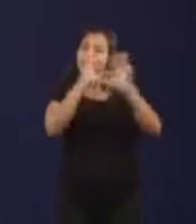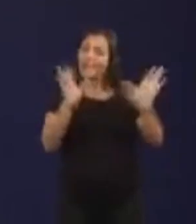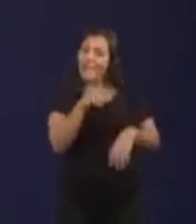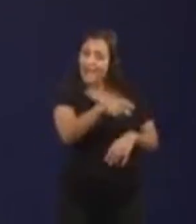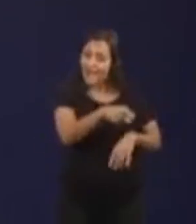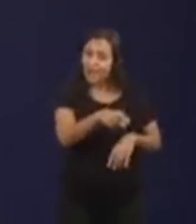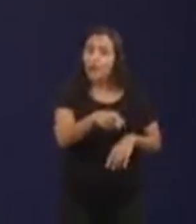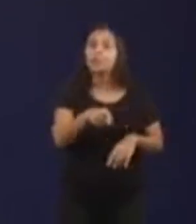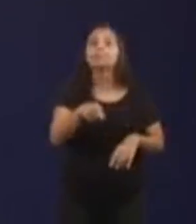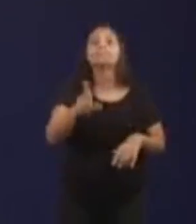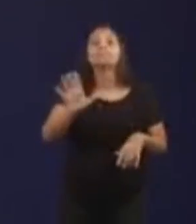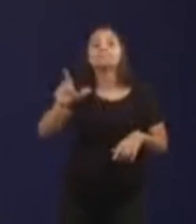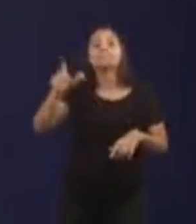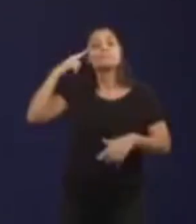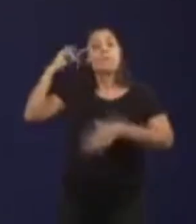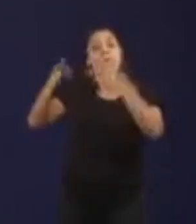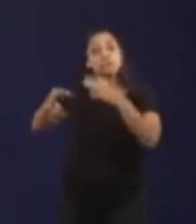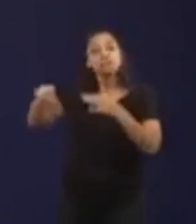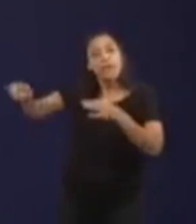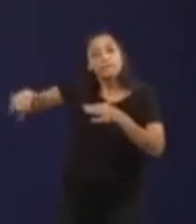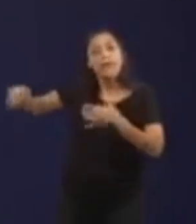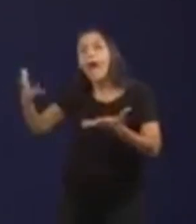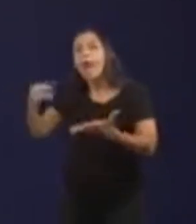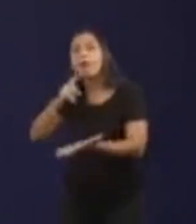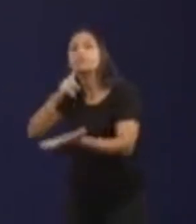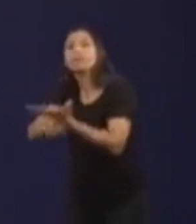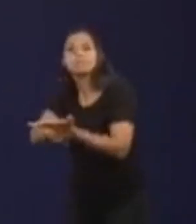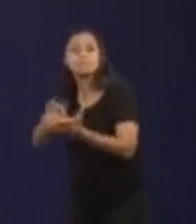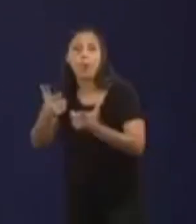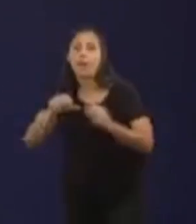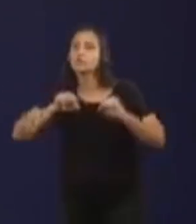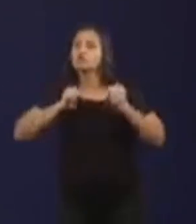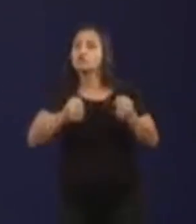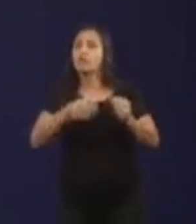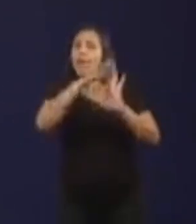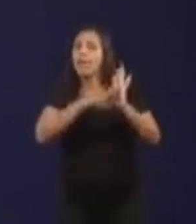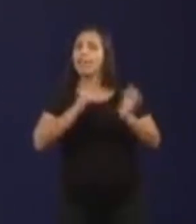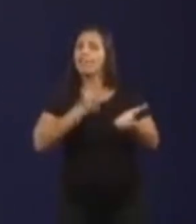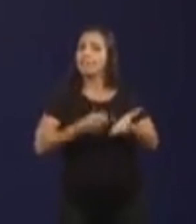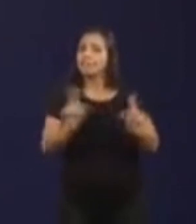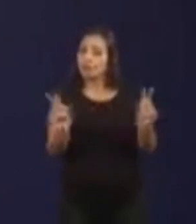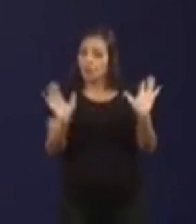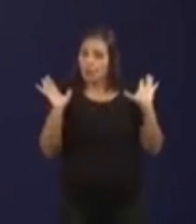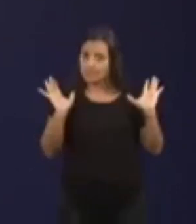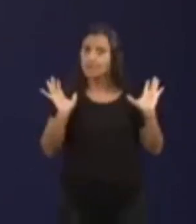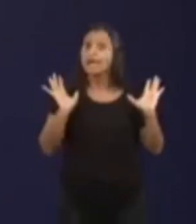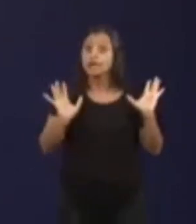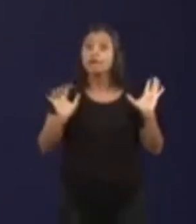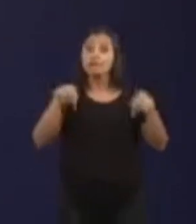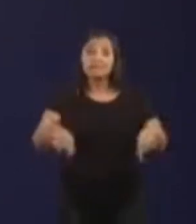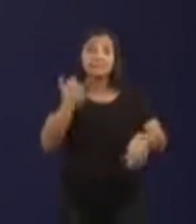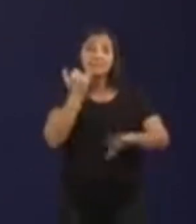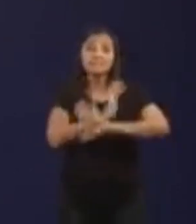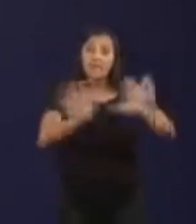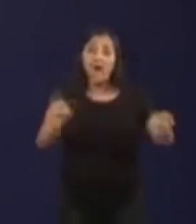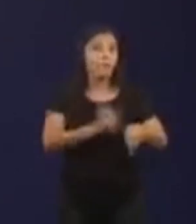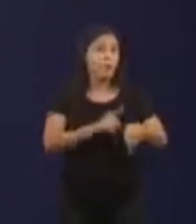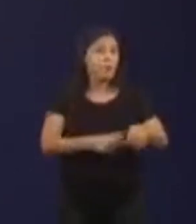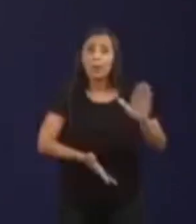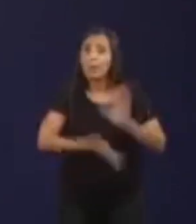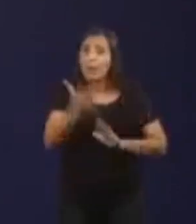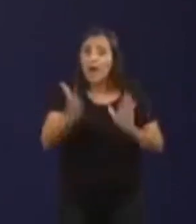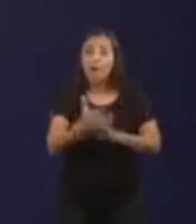apelación no suspende la medida por lo tanto esto es de aplicación inmediata las